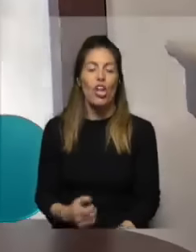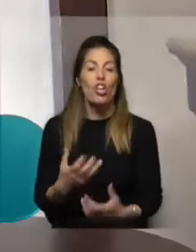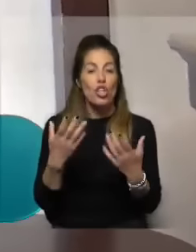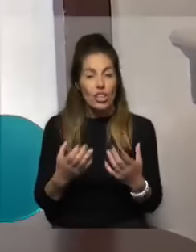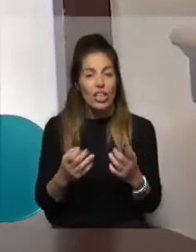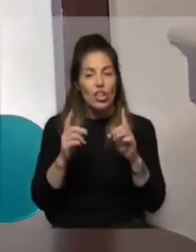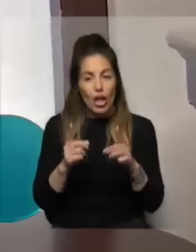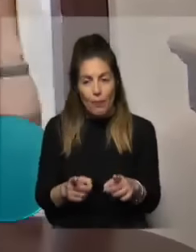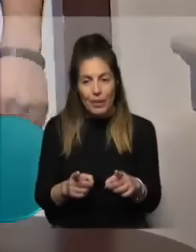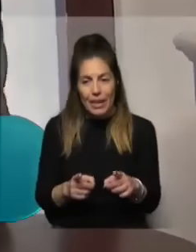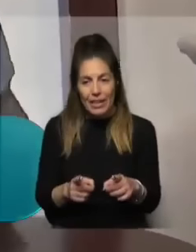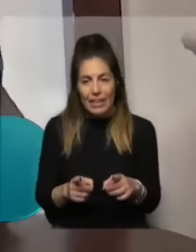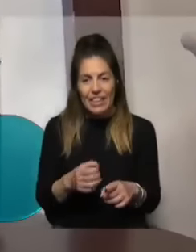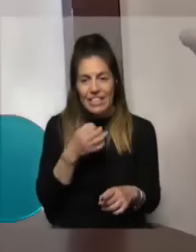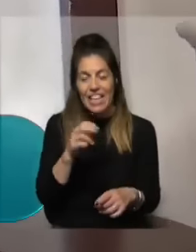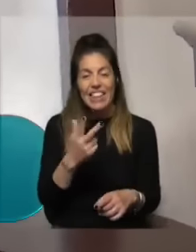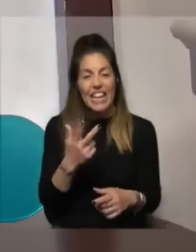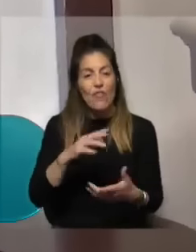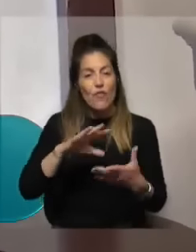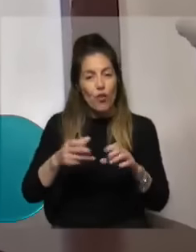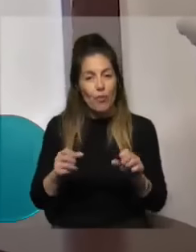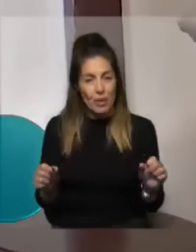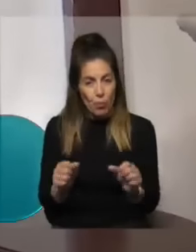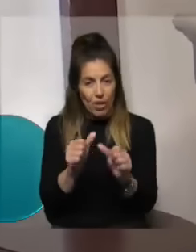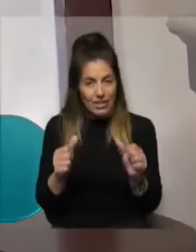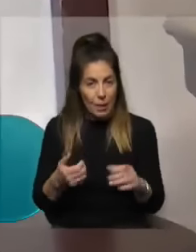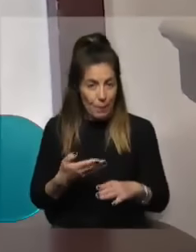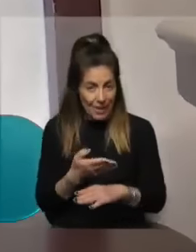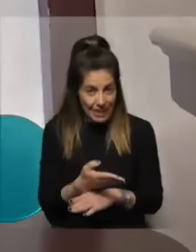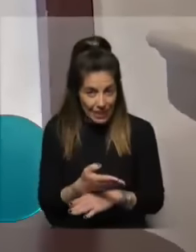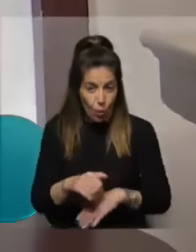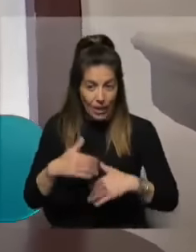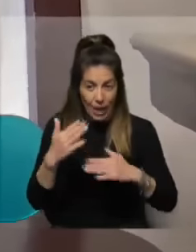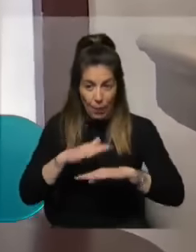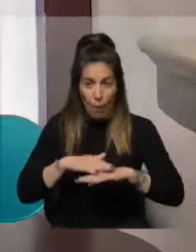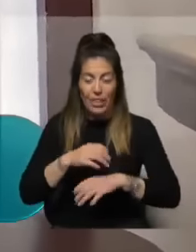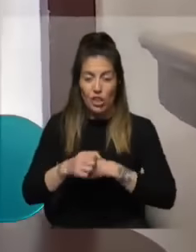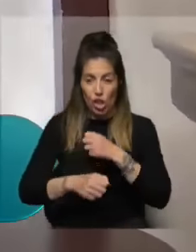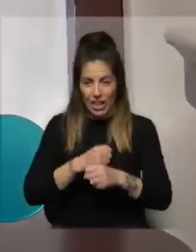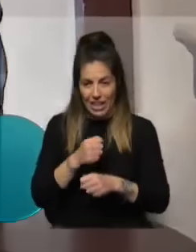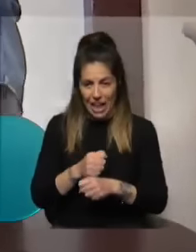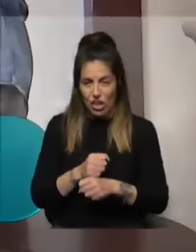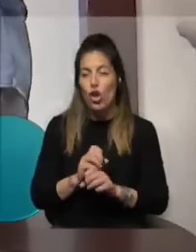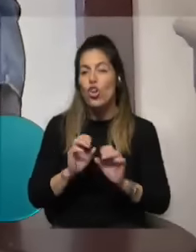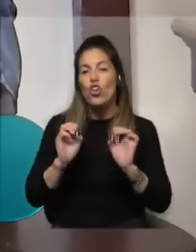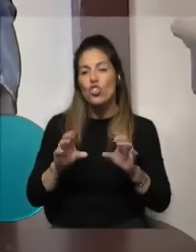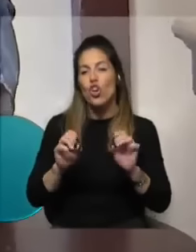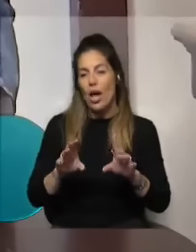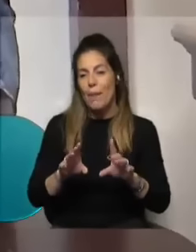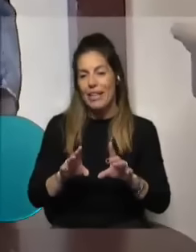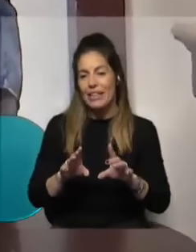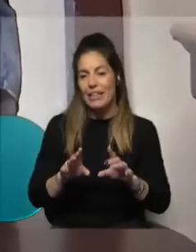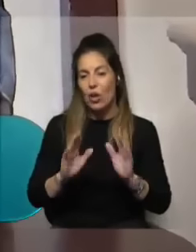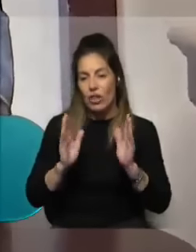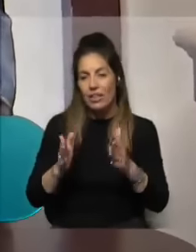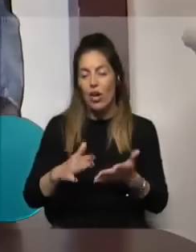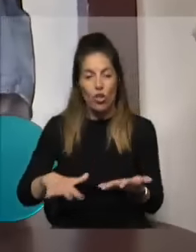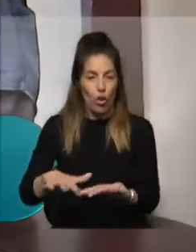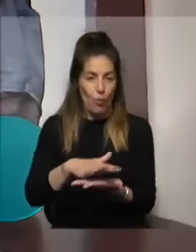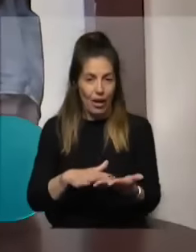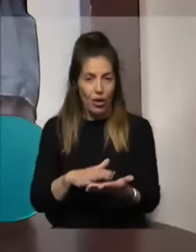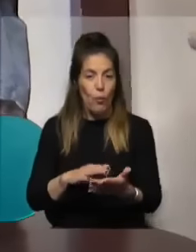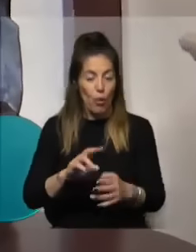también esto, que hay 3 maneras de que esto pueda solicitarse en cualquier momento del año, como usted lo dijo, no solamente cuando está destinado a una barrialidad. ¿Se